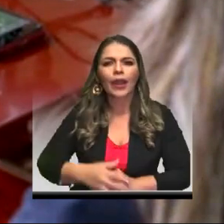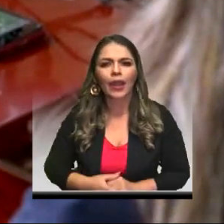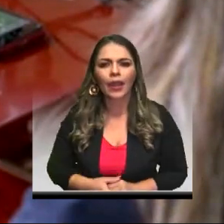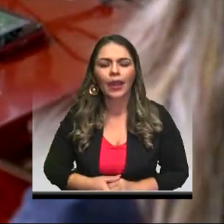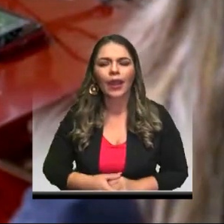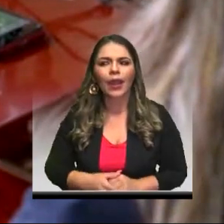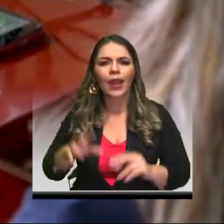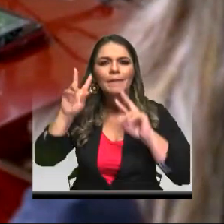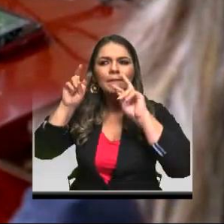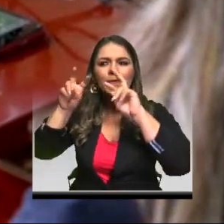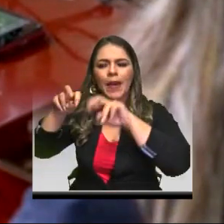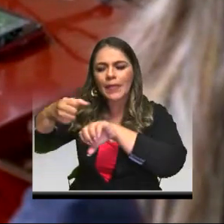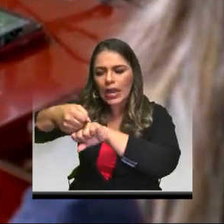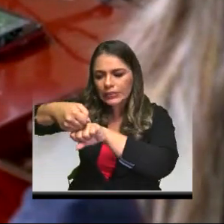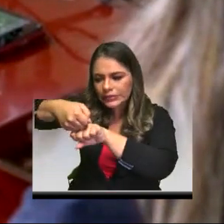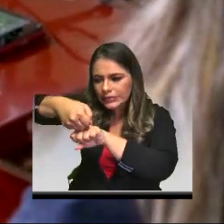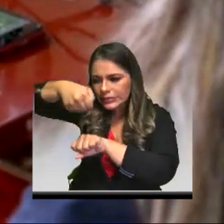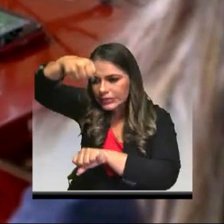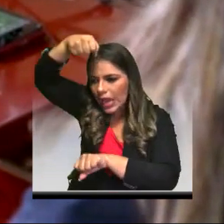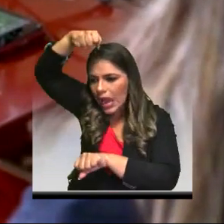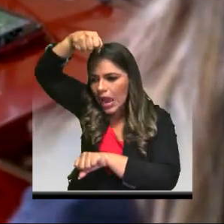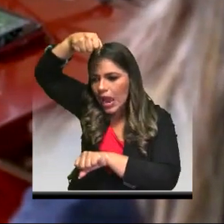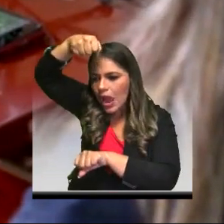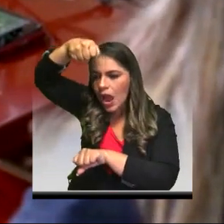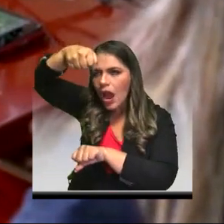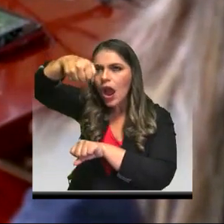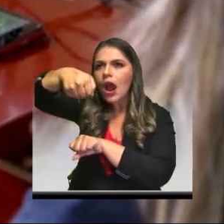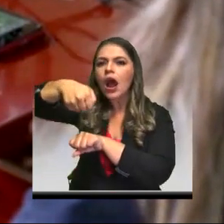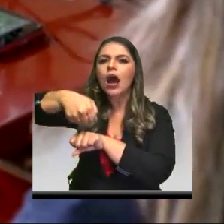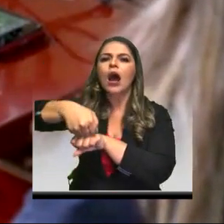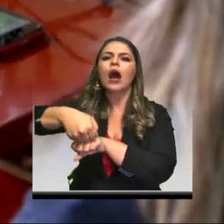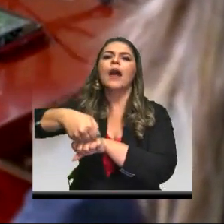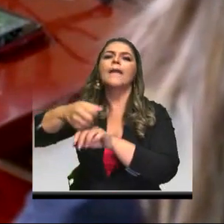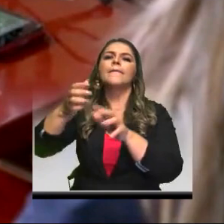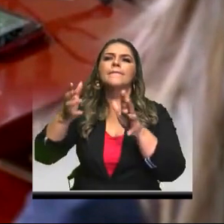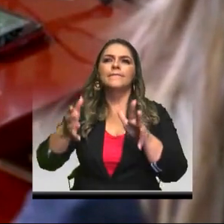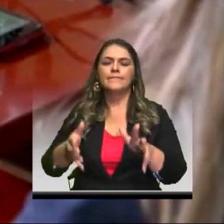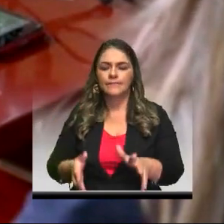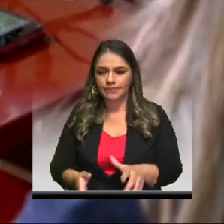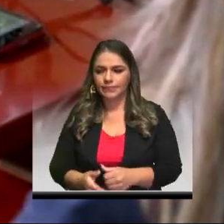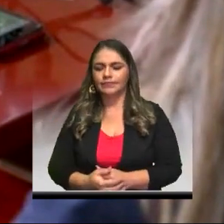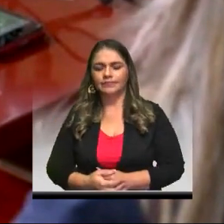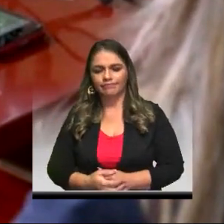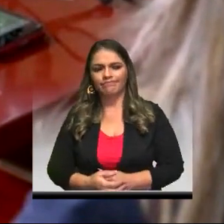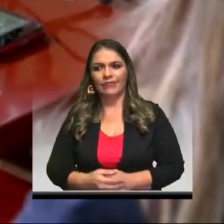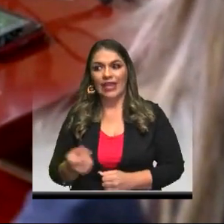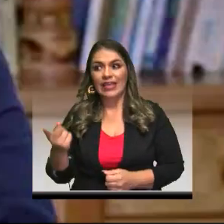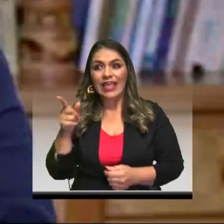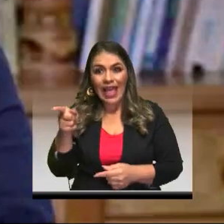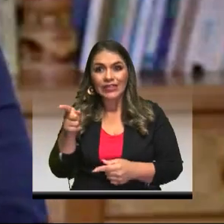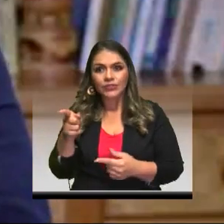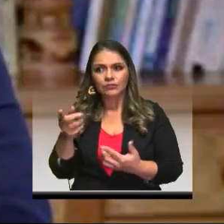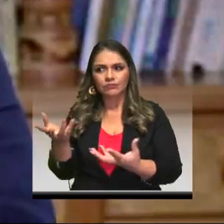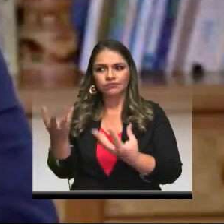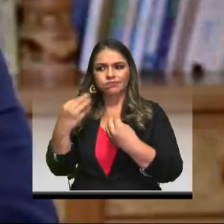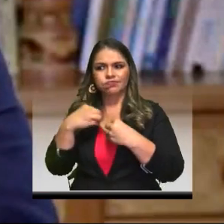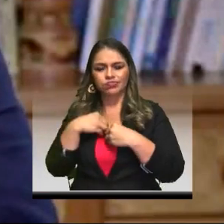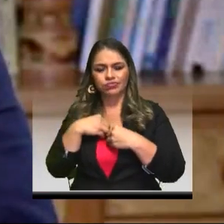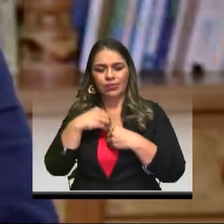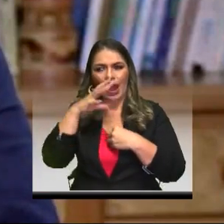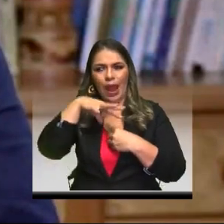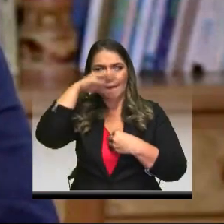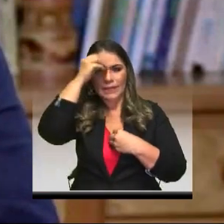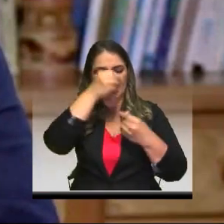que eso que yo puedo identificar puede servir para prevenir, uy, no, yo dije, esto es lo mío. Mónica, tengo